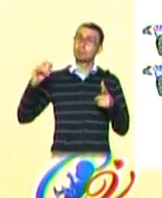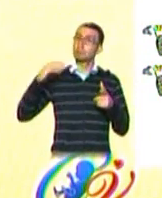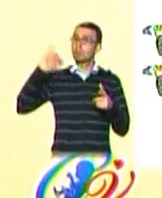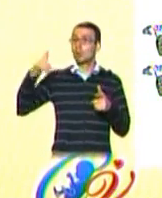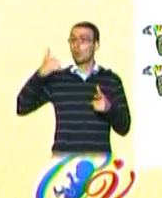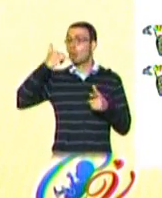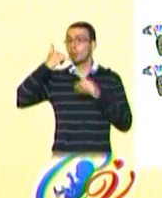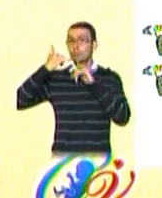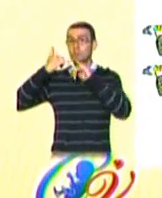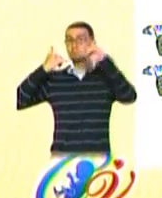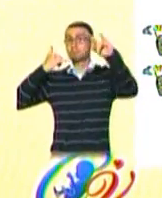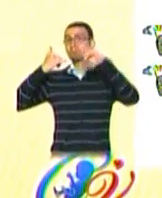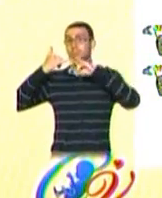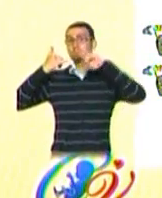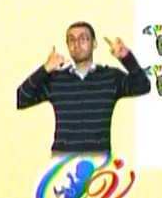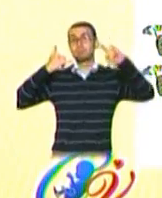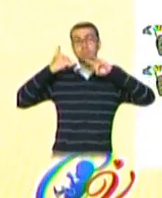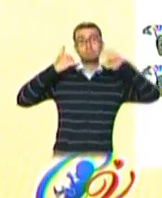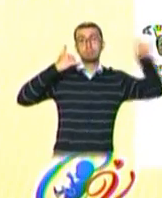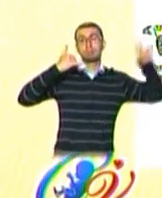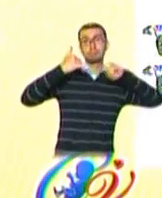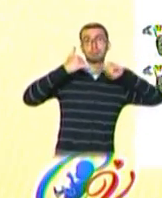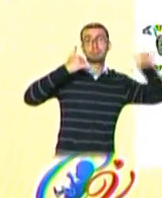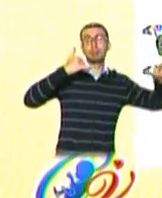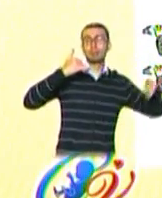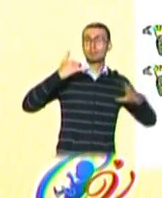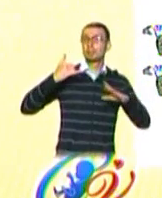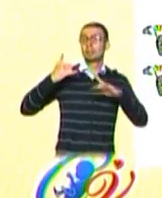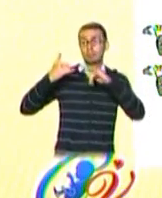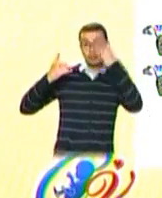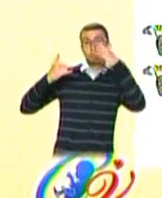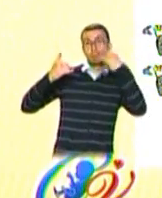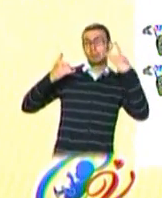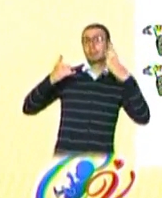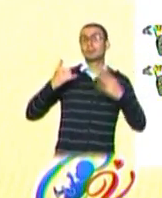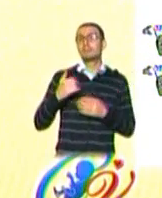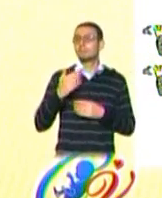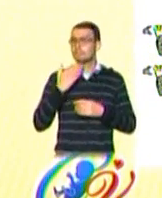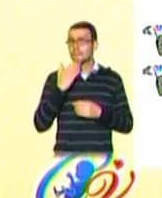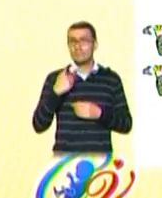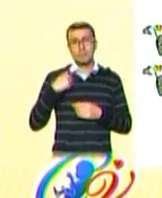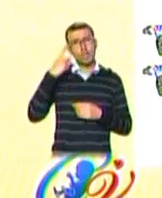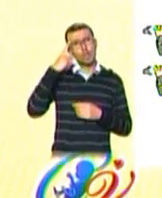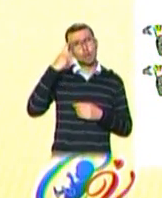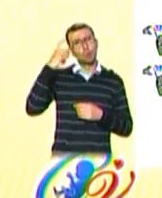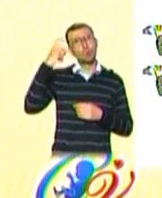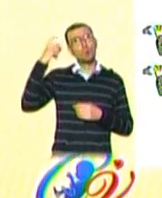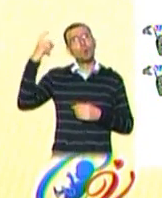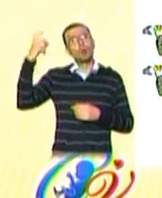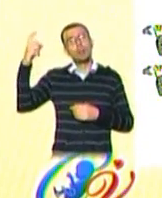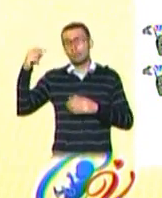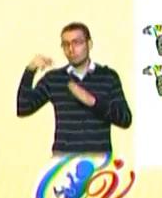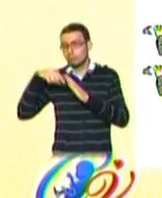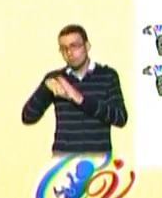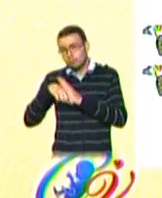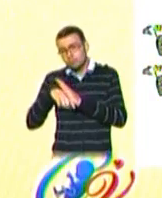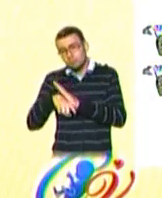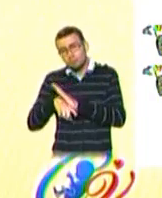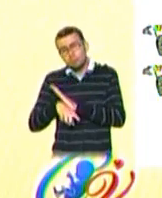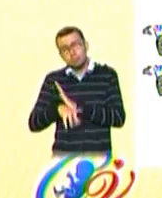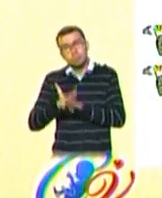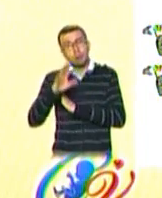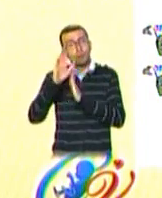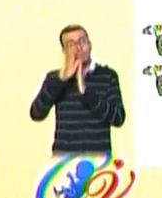hacer una buena meditación, yoga, relajación, cuando yo entro en un sueño profundo, el cerebro entra